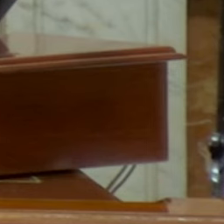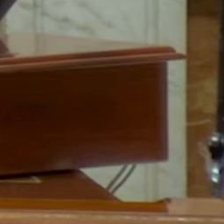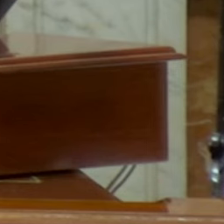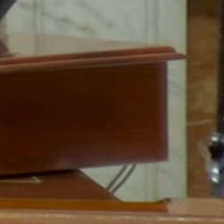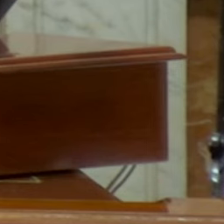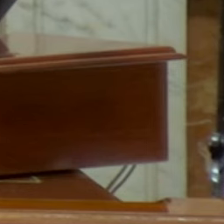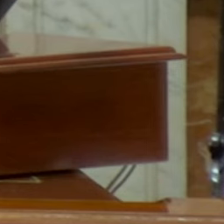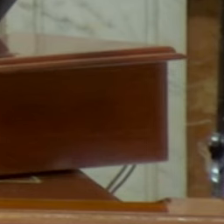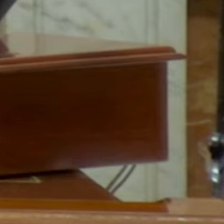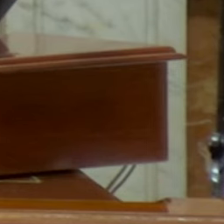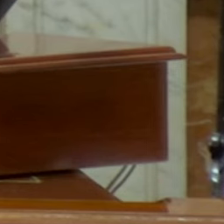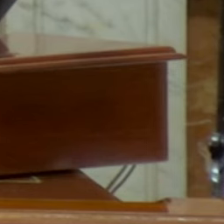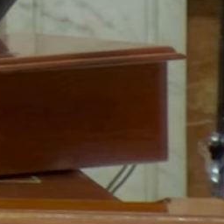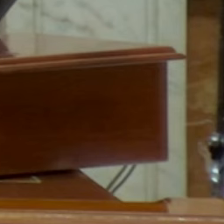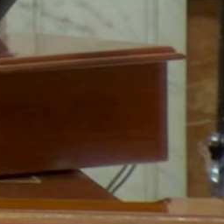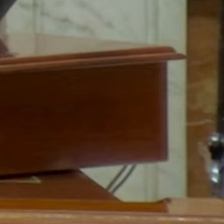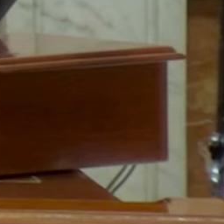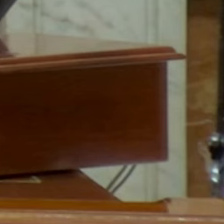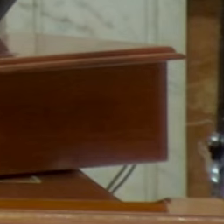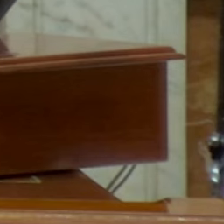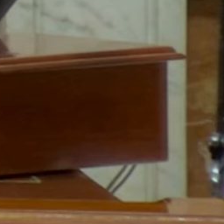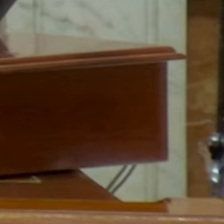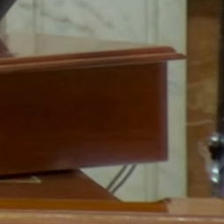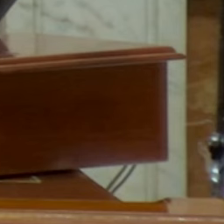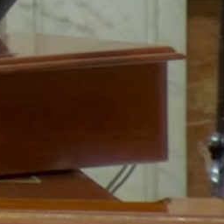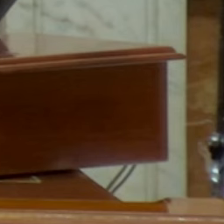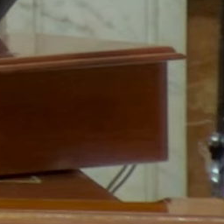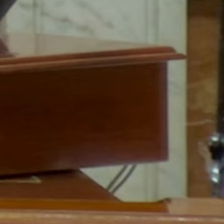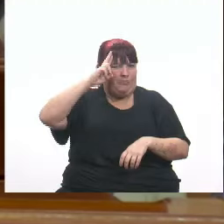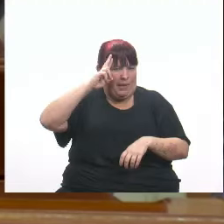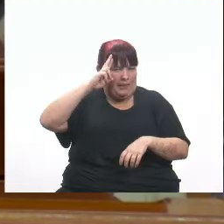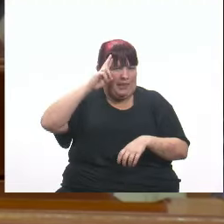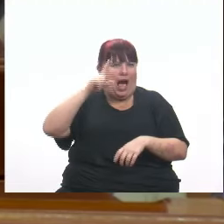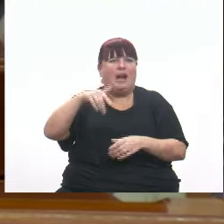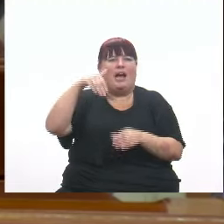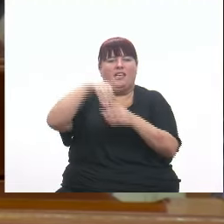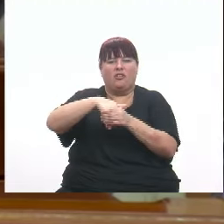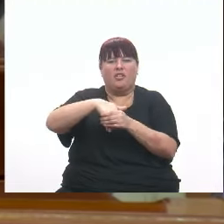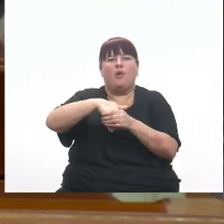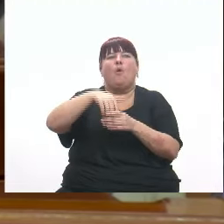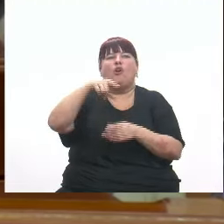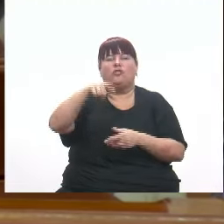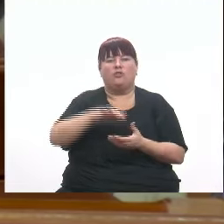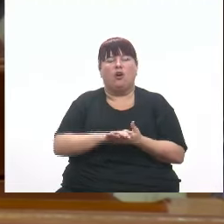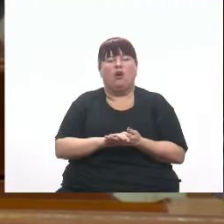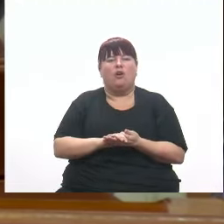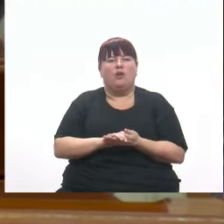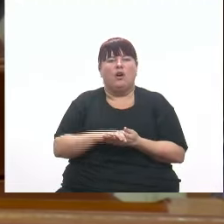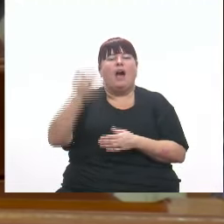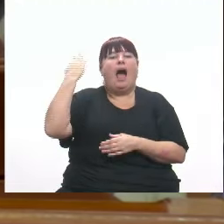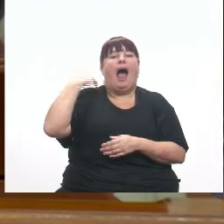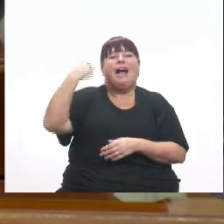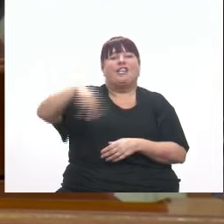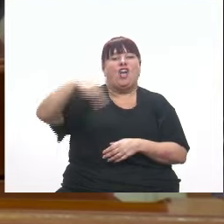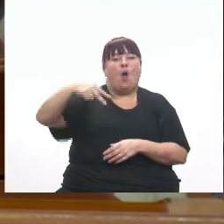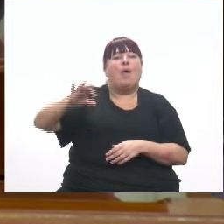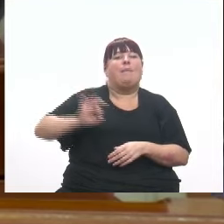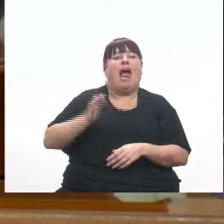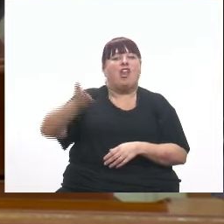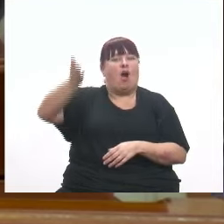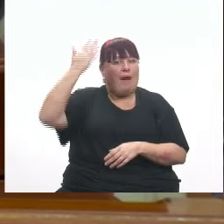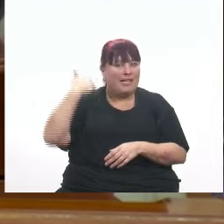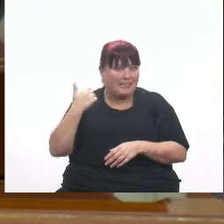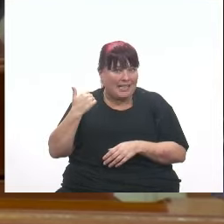dolor y sacrificio que se respete la votación que en noviembre del año